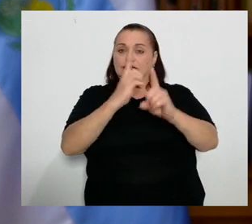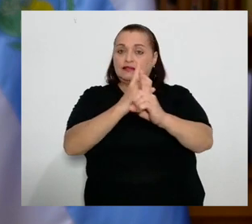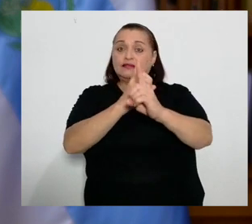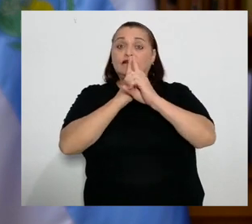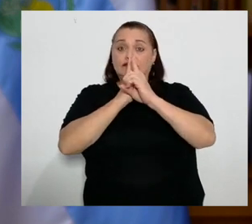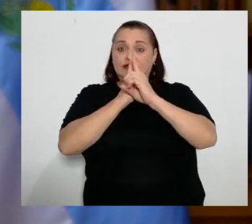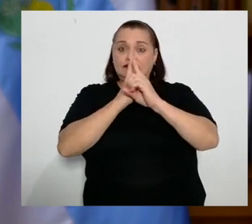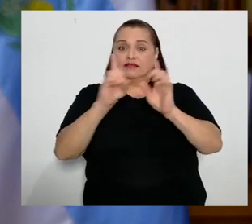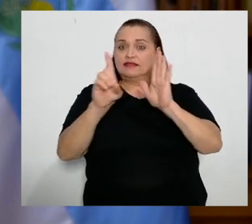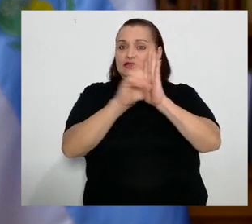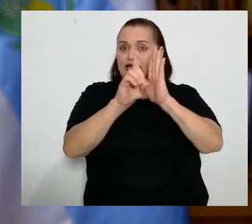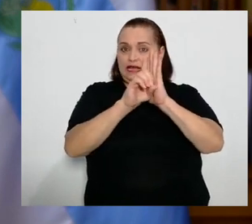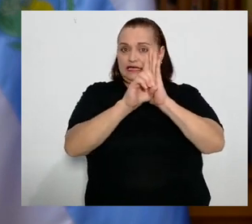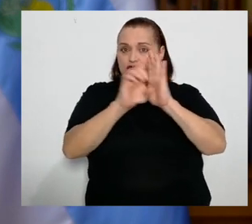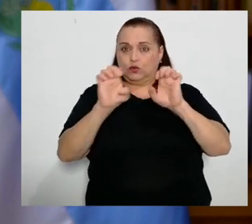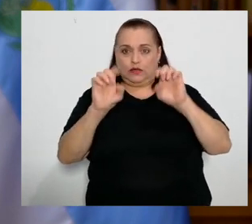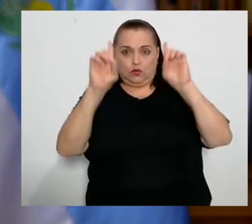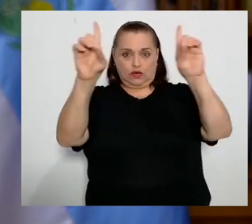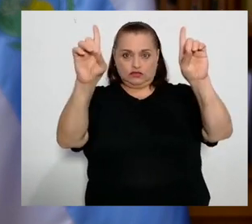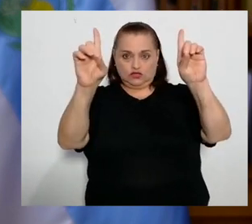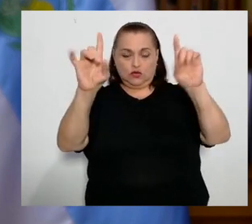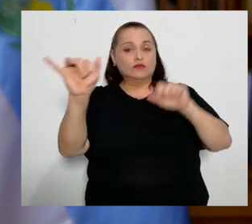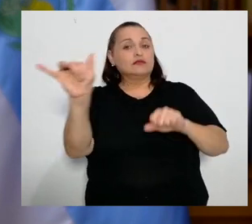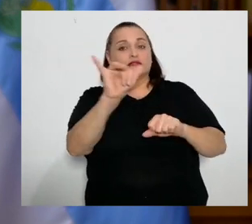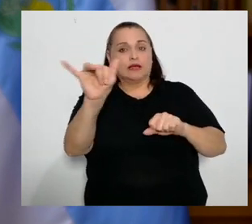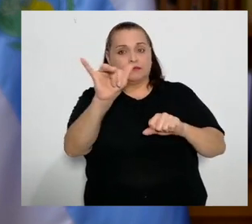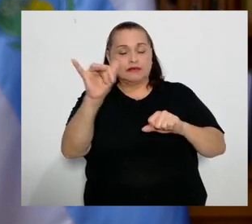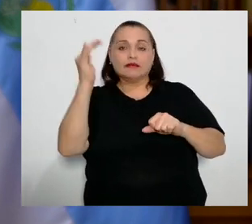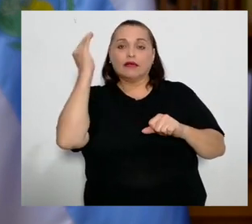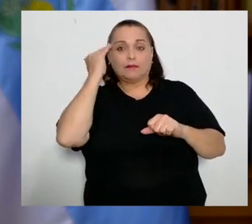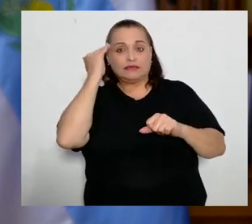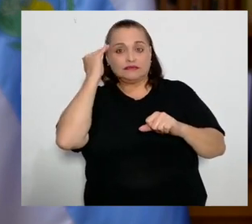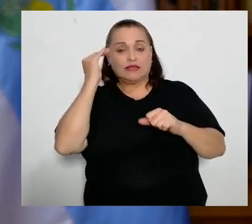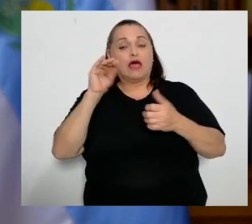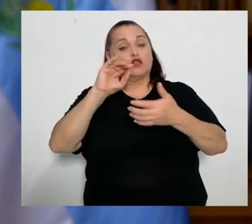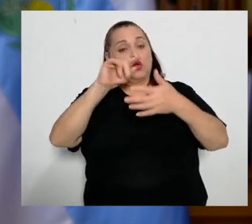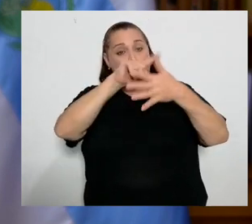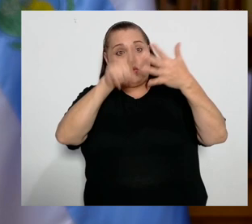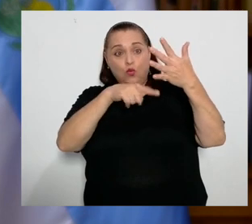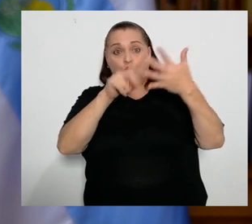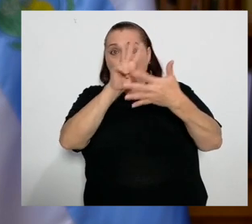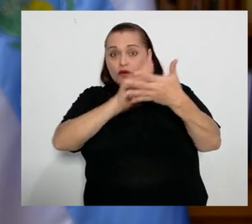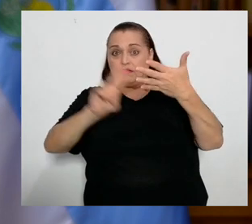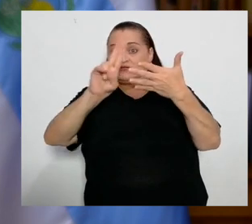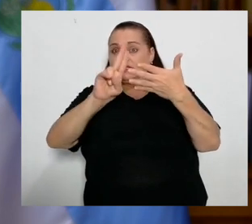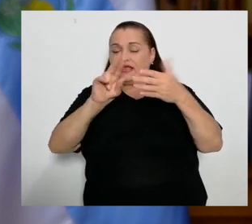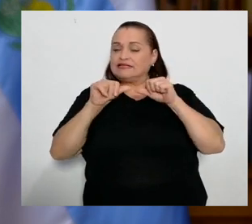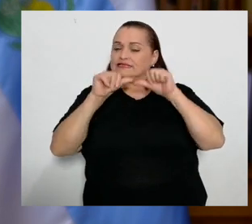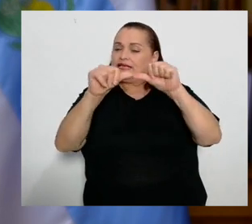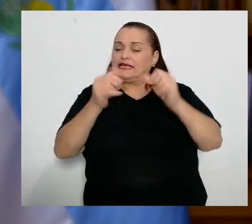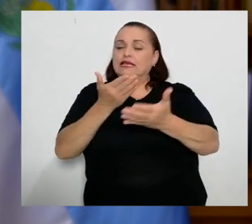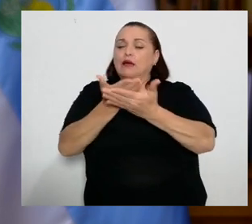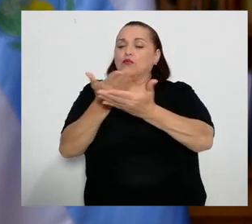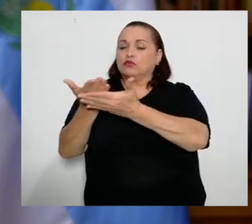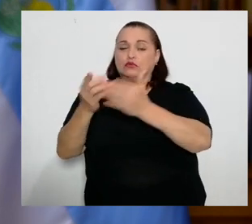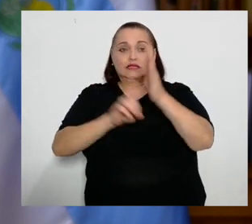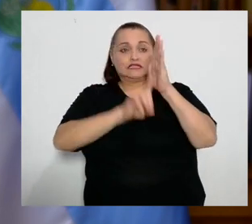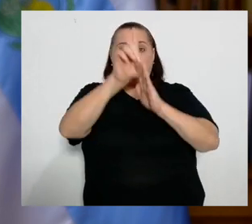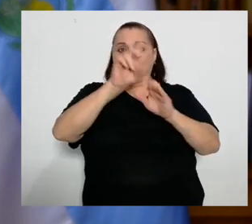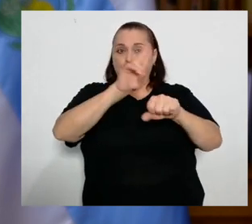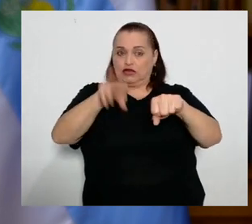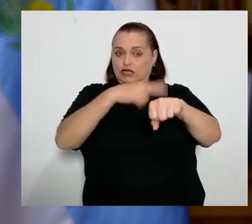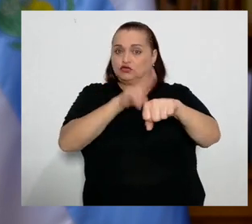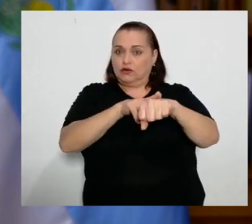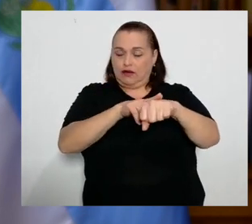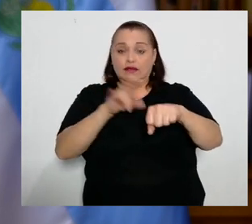para defender el derecho a la educación así como la capacidad de las universidades públicas de seguir aportando al desarrollo